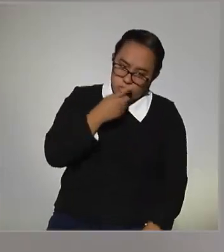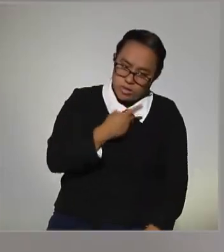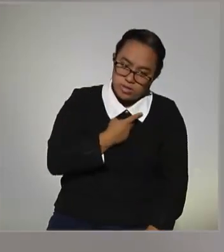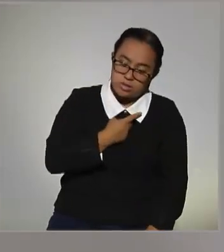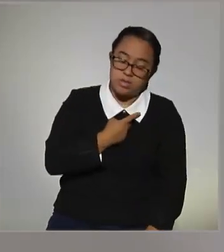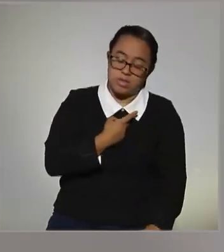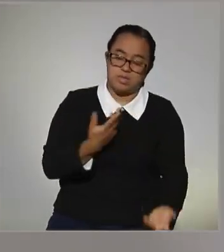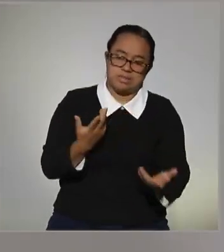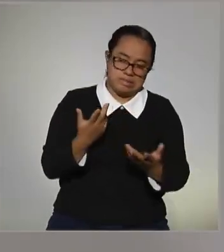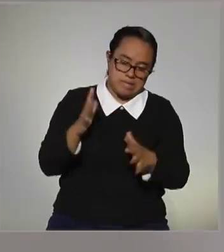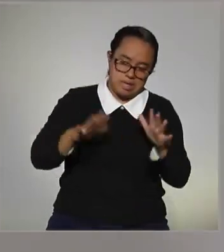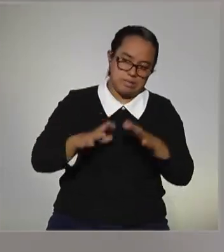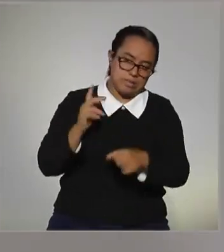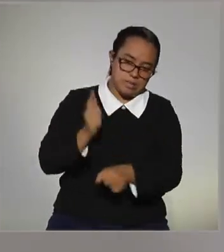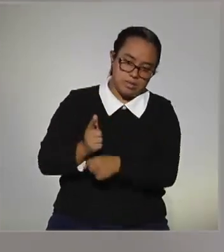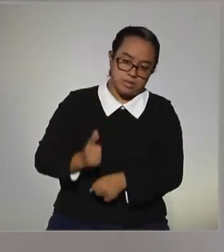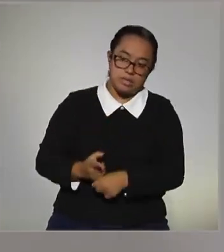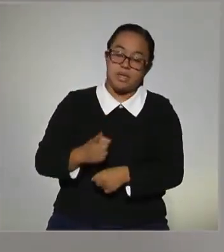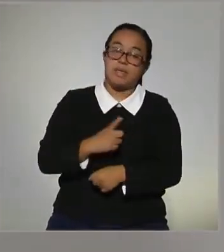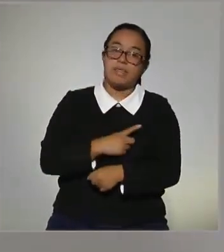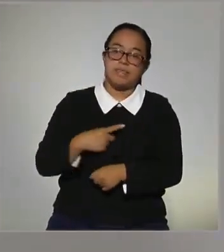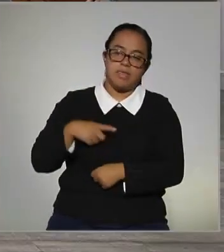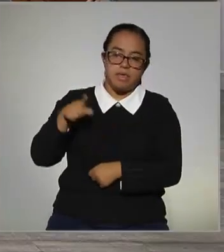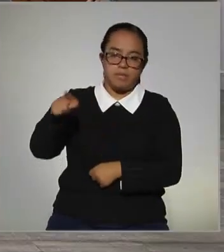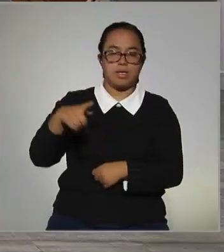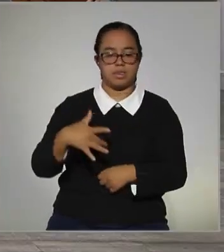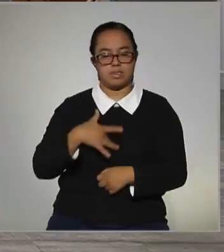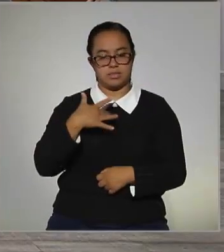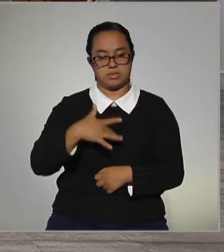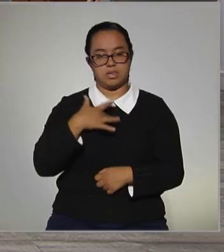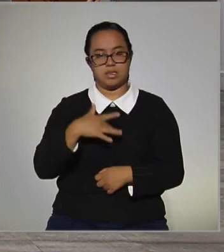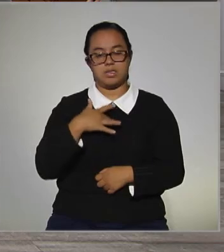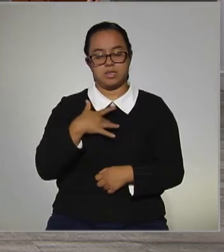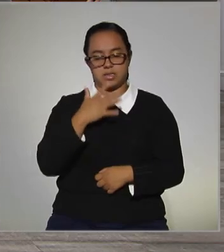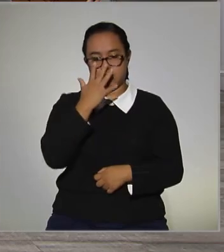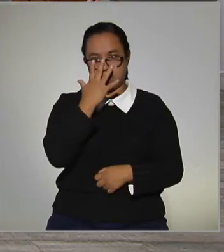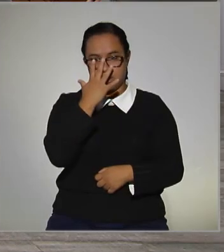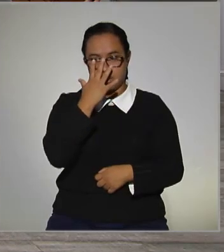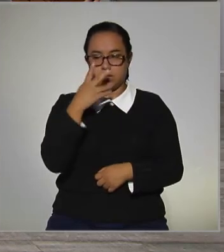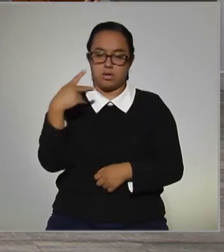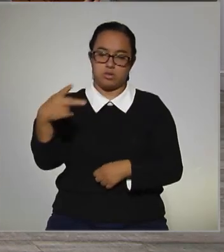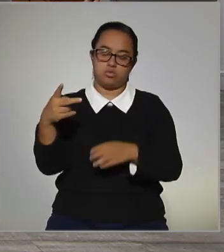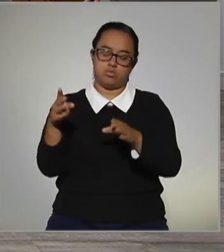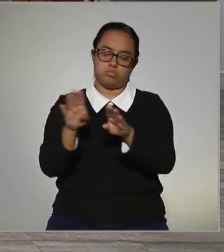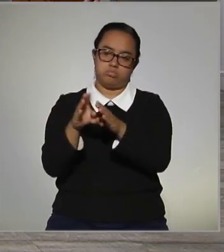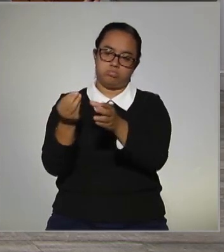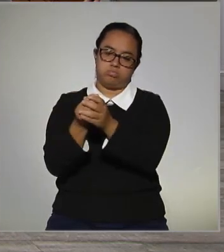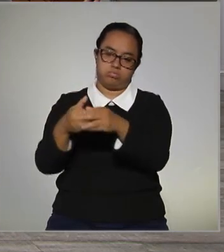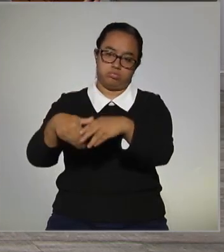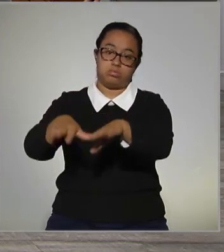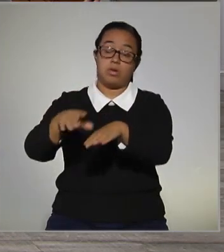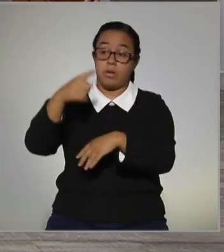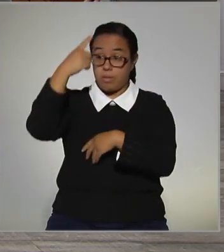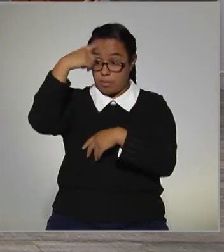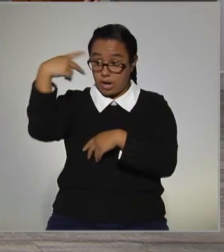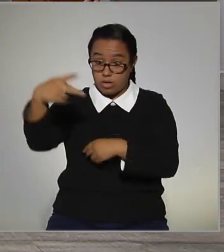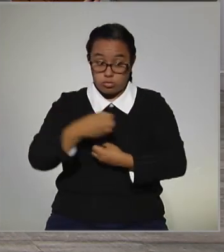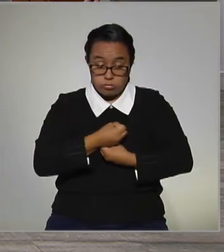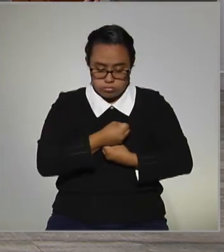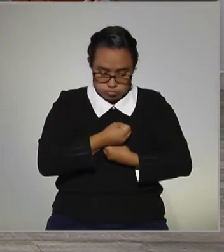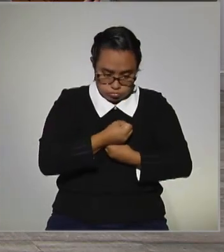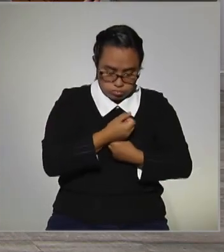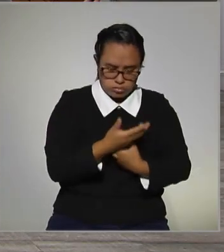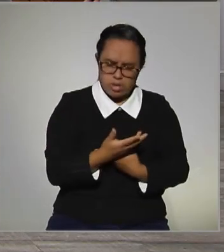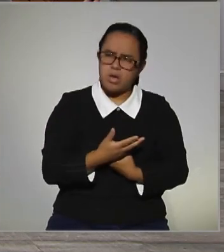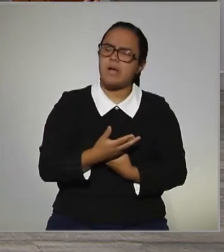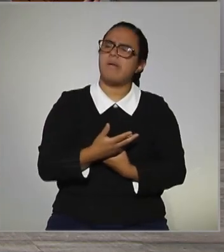creo que sí es muy importante que él sienta o ella sienta en algún momento ese tiempo y ese espacio para que cuando expresa eso, ¿no? Pueda uno